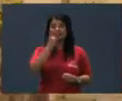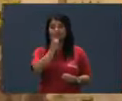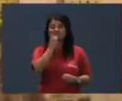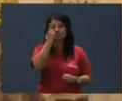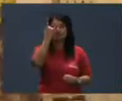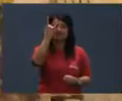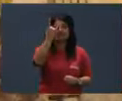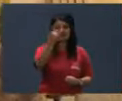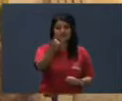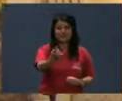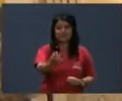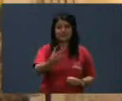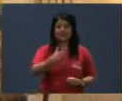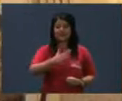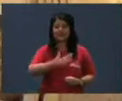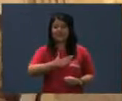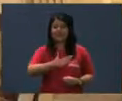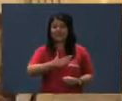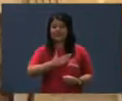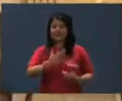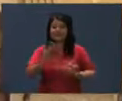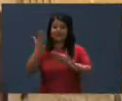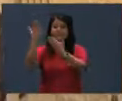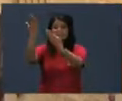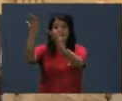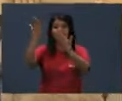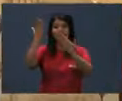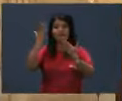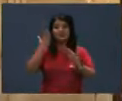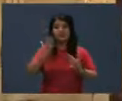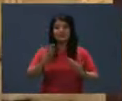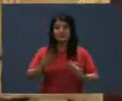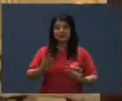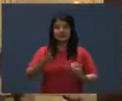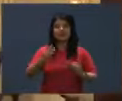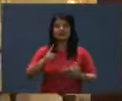Me quieres tal como soy.